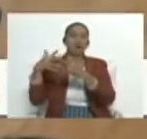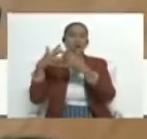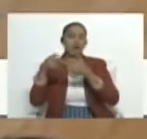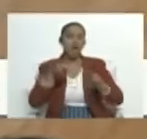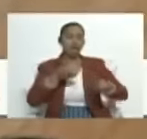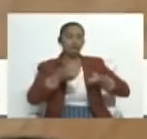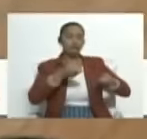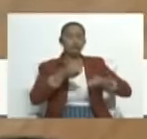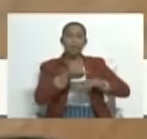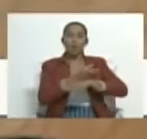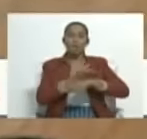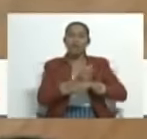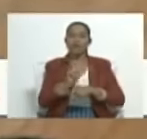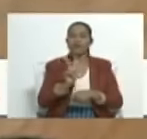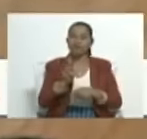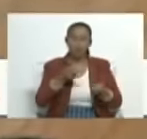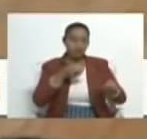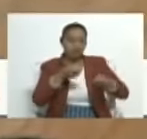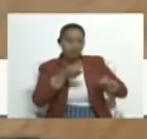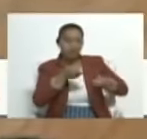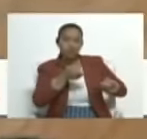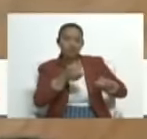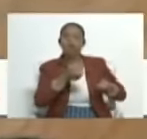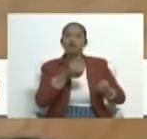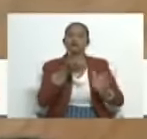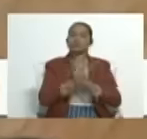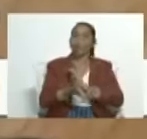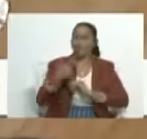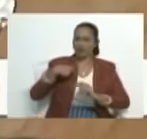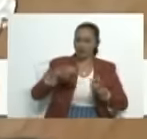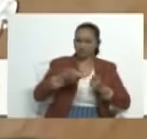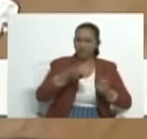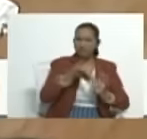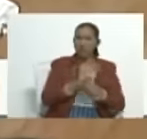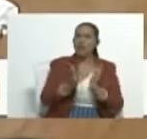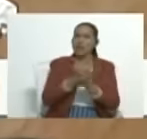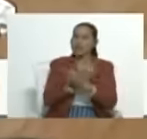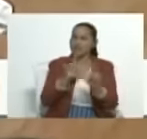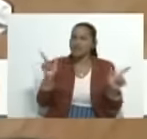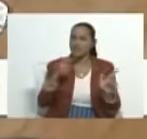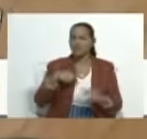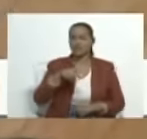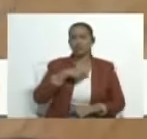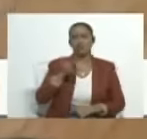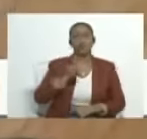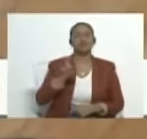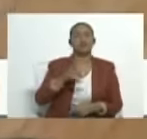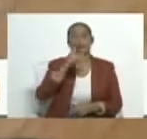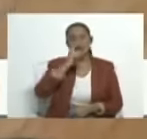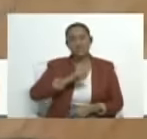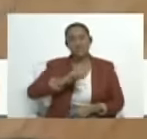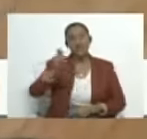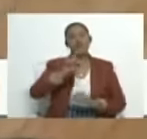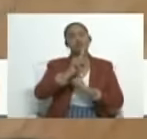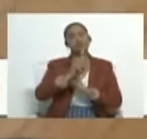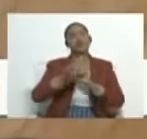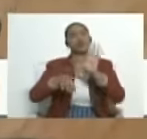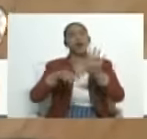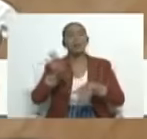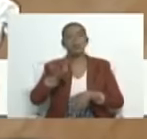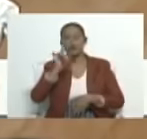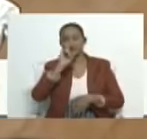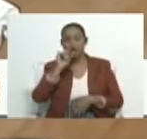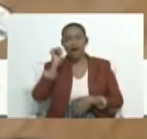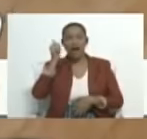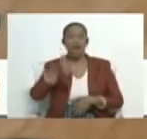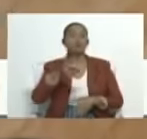de gobernanza sobre esta patria libre que hoy celebra 214 años de su grito de independencia,